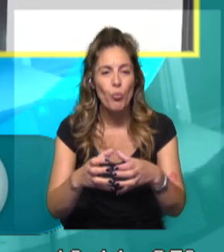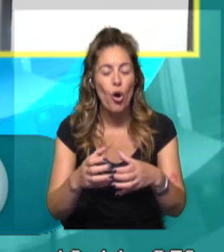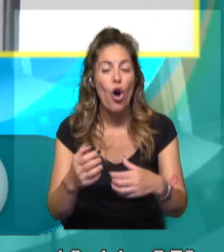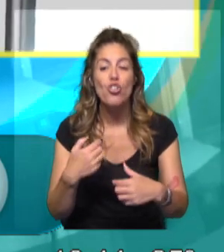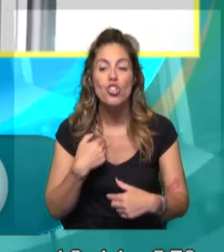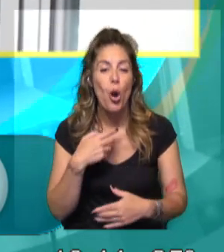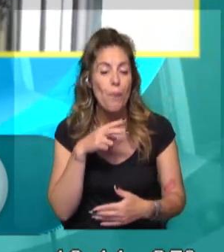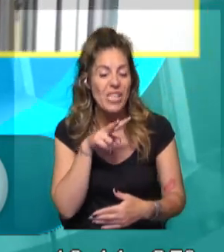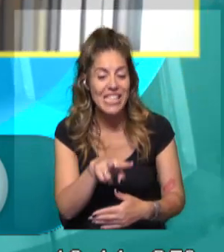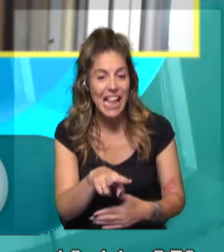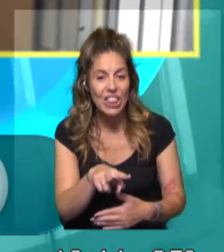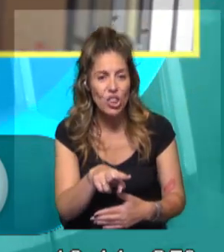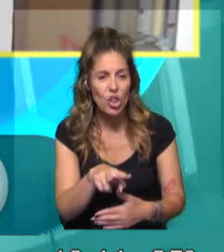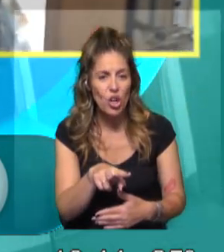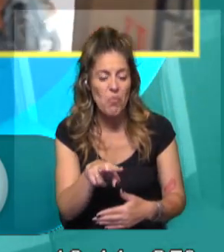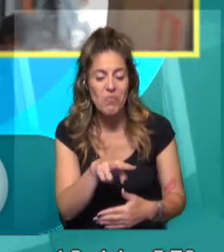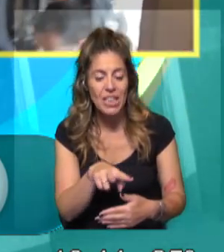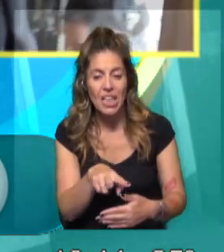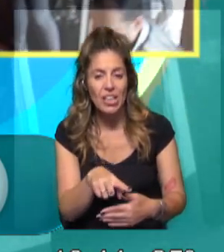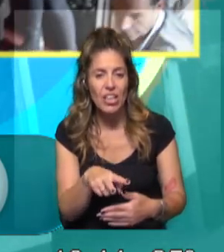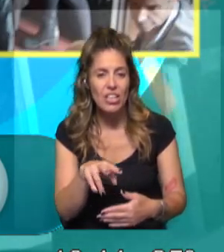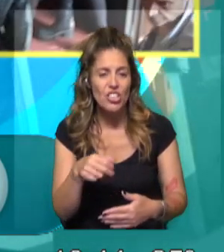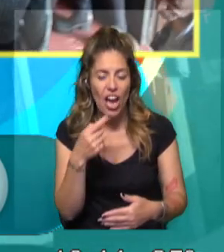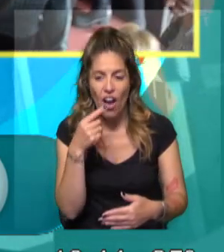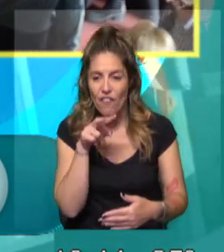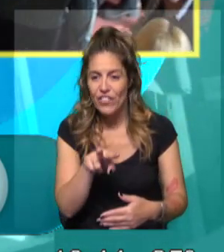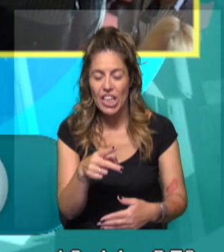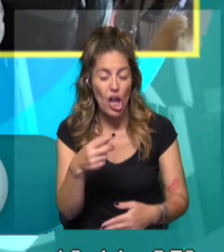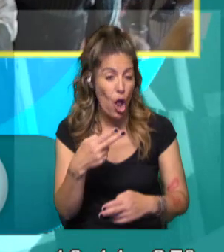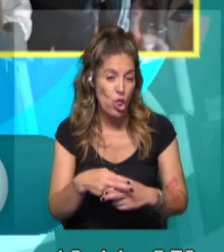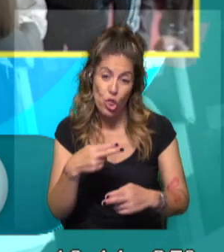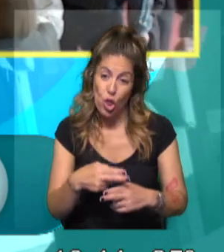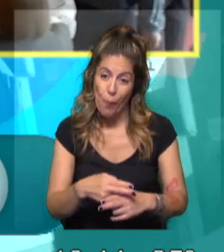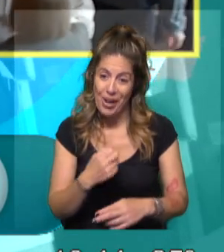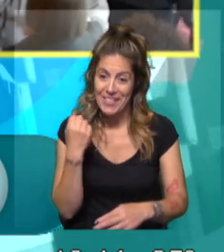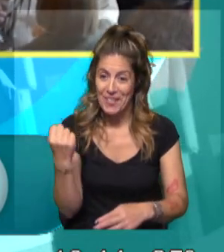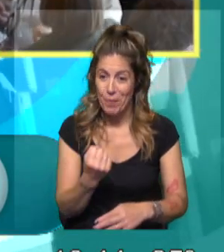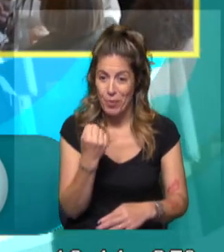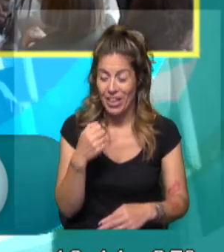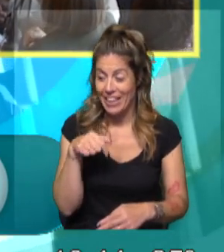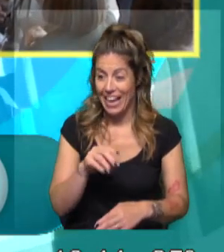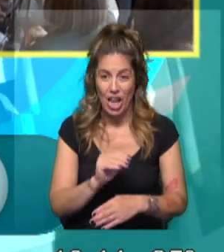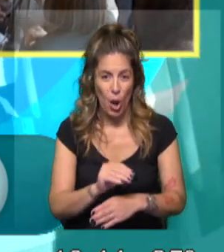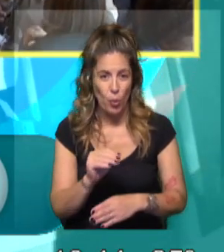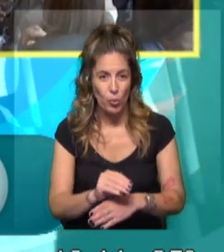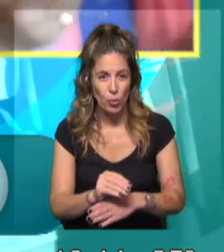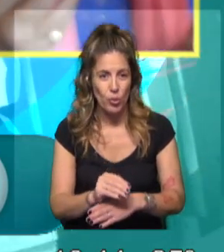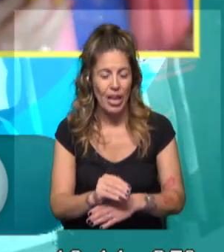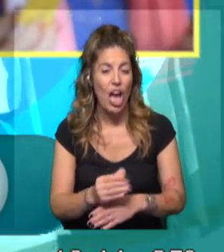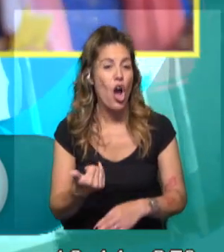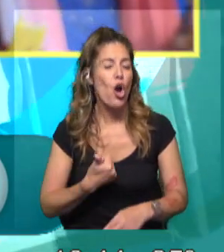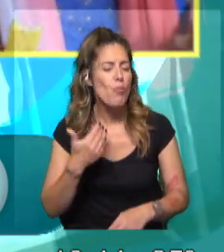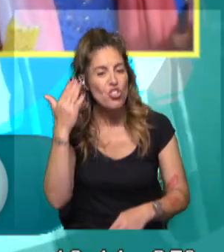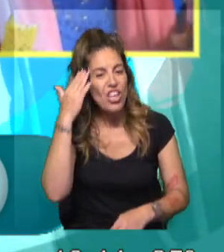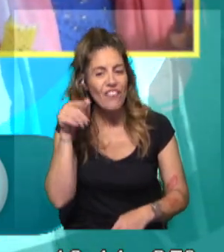bichando nomás por arriba, por el rabillo del ojo, ya vi nombres extremadamente destacados de nuestra cultura. Claro. ¿Cómo se entera esta gente? Y lo que